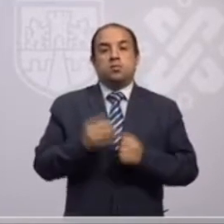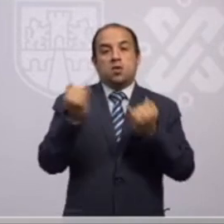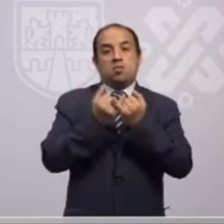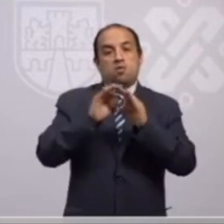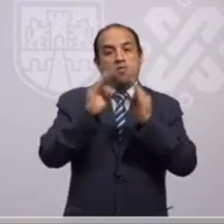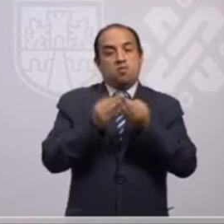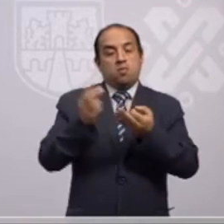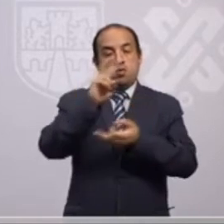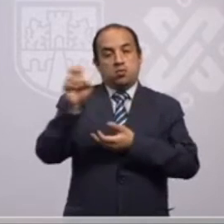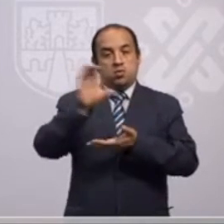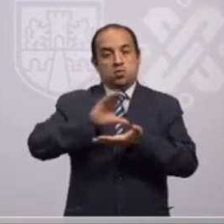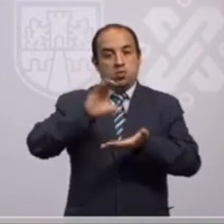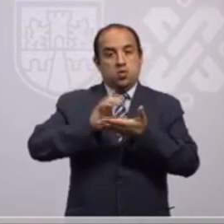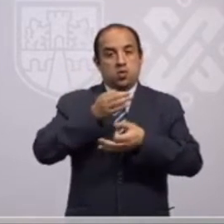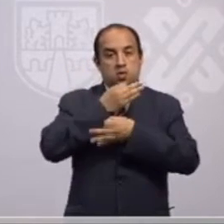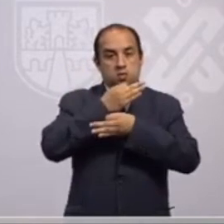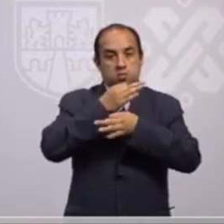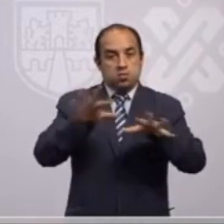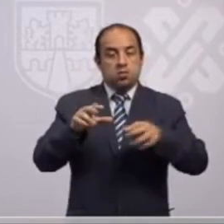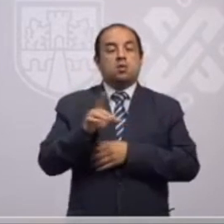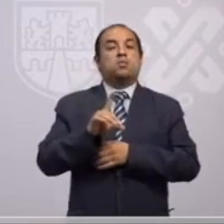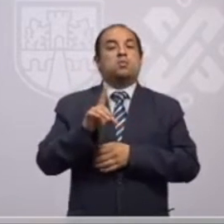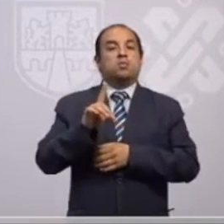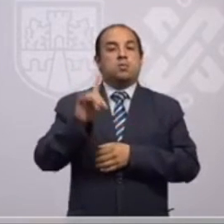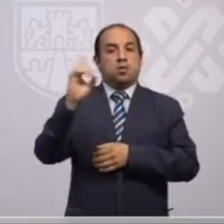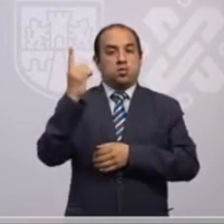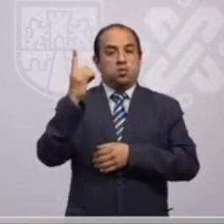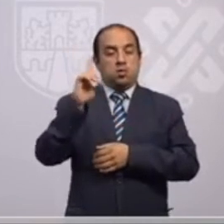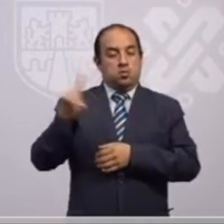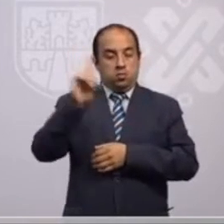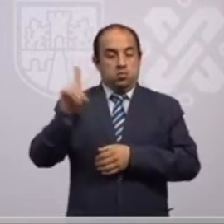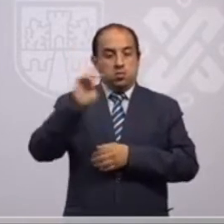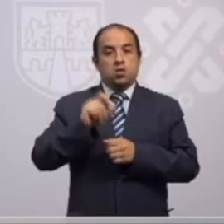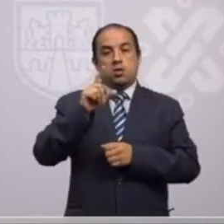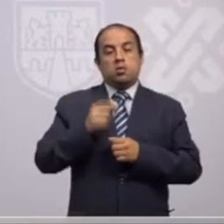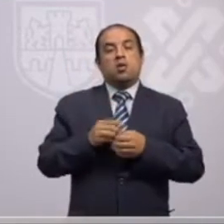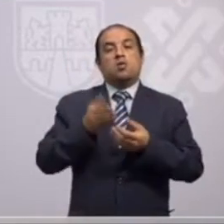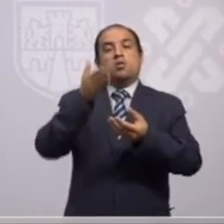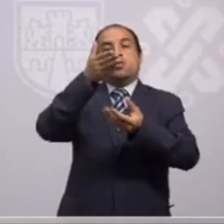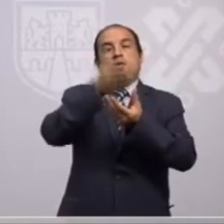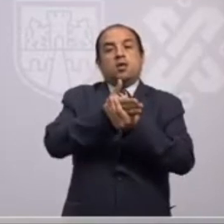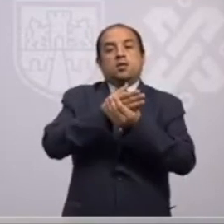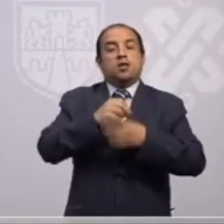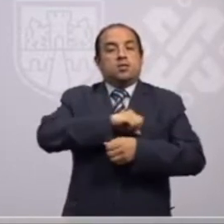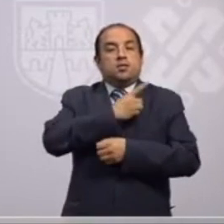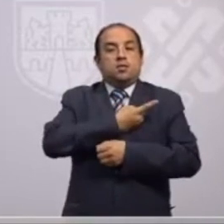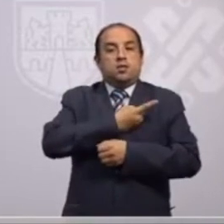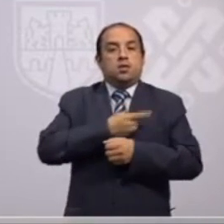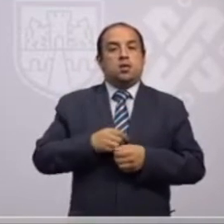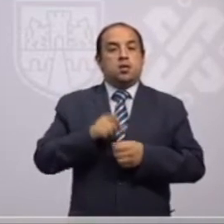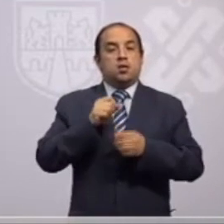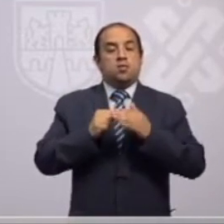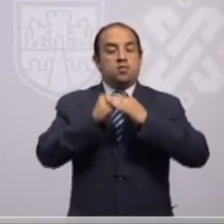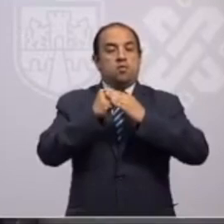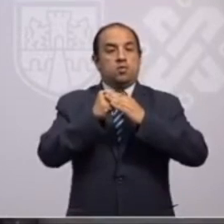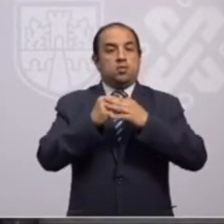las acciones tomadas tuvieron algún efecto de manera positiva. Sin embargo, se anunció que la supervisión para que se cumplan las medidas sanitarias